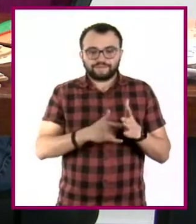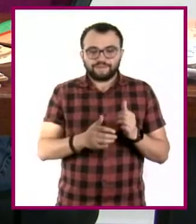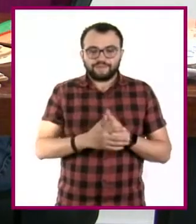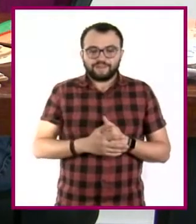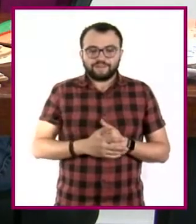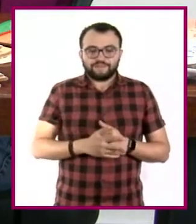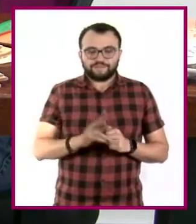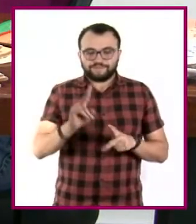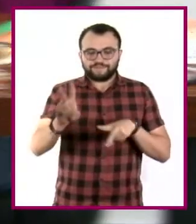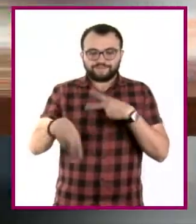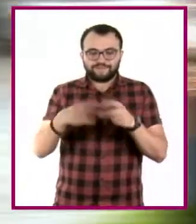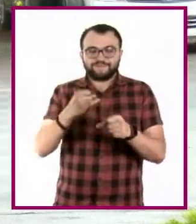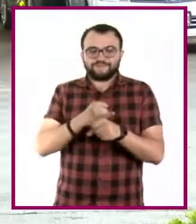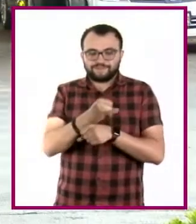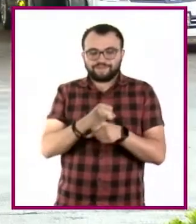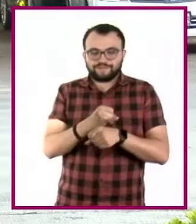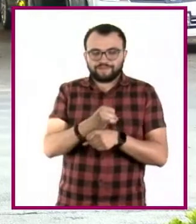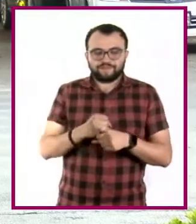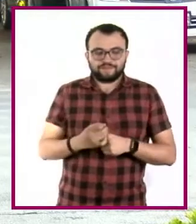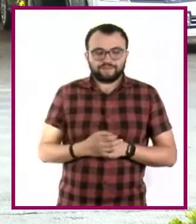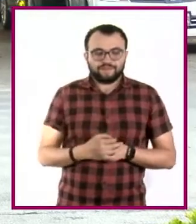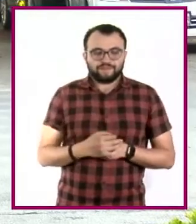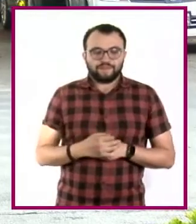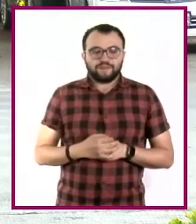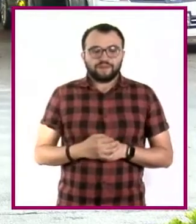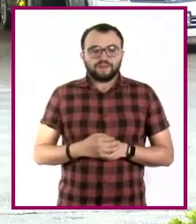¡Es hora, es hora de investigar!